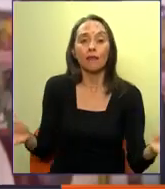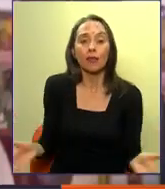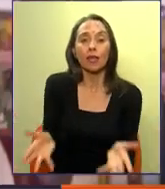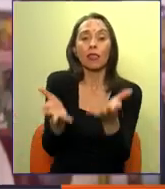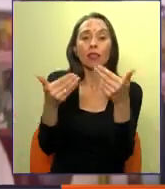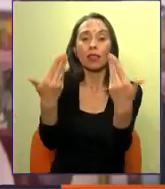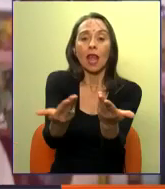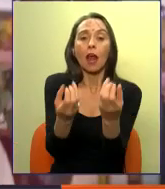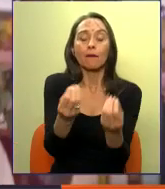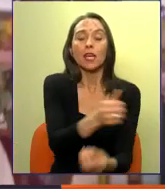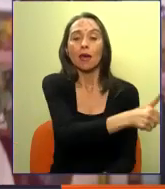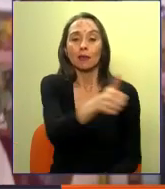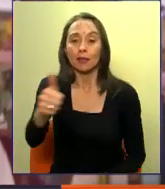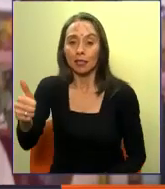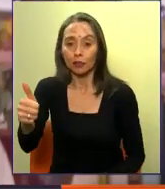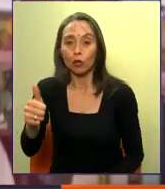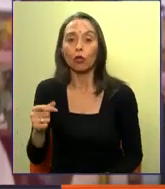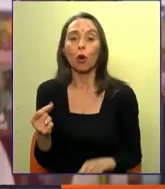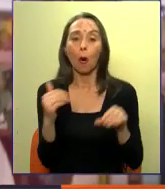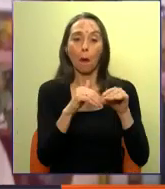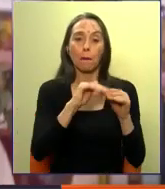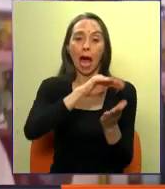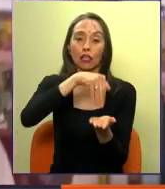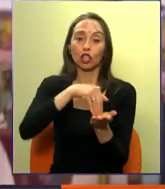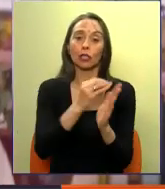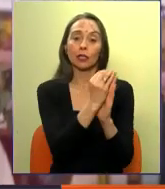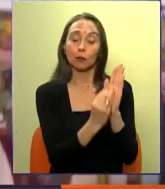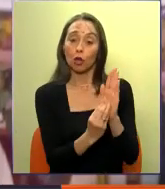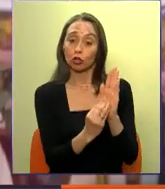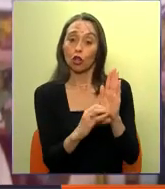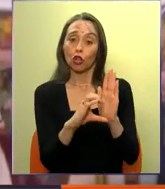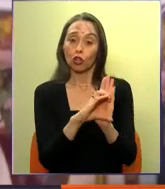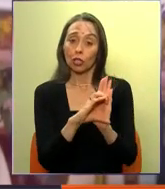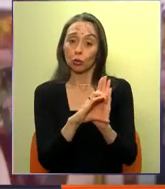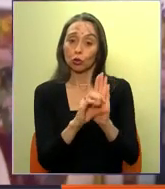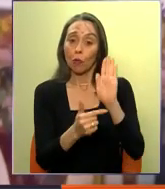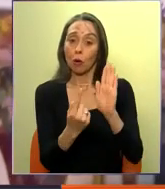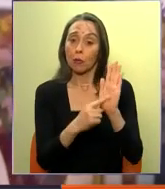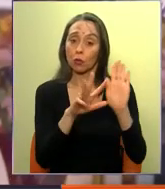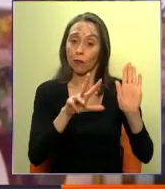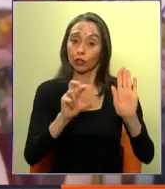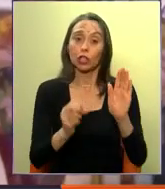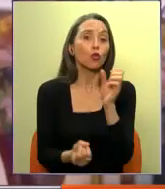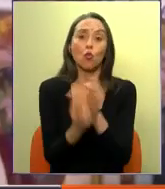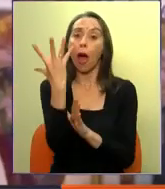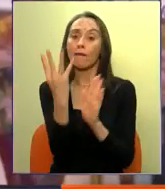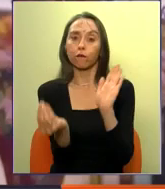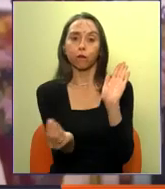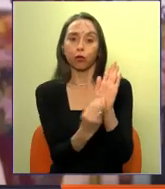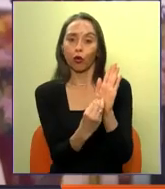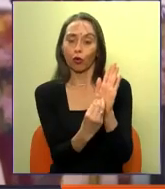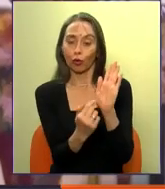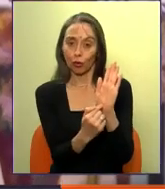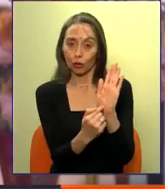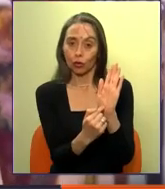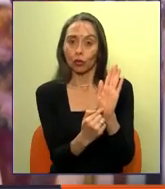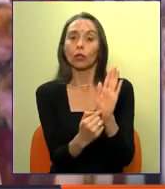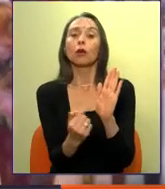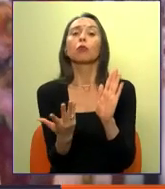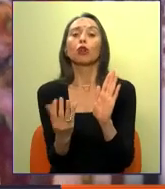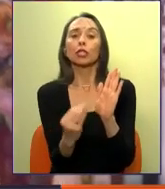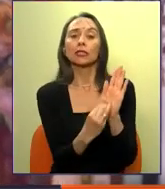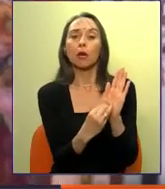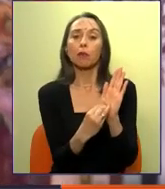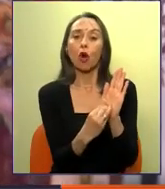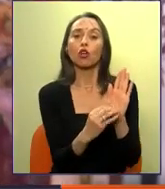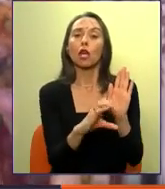El Banco Central es una novedad en la Constitución del 80, en el sentido de que esté en la Constitución y que